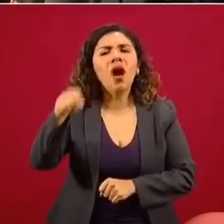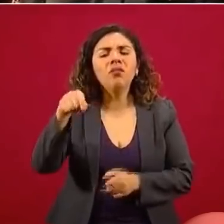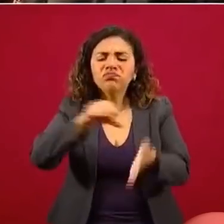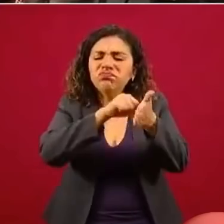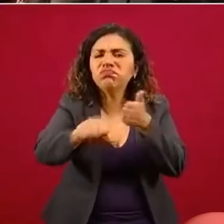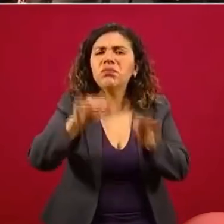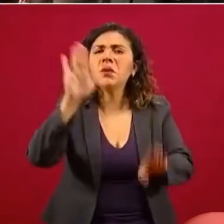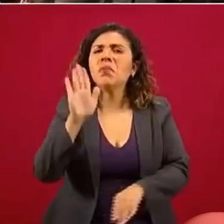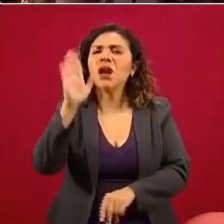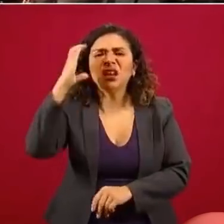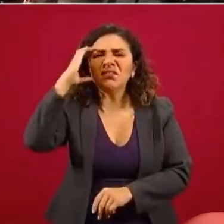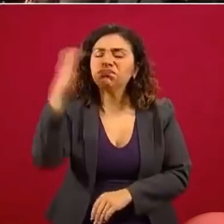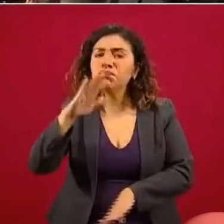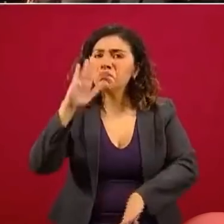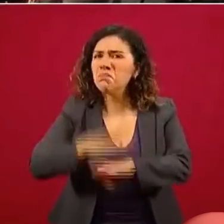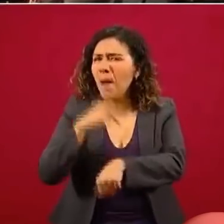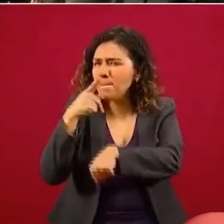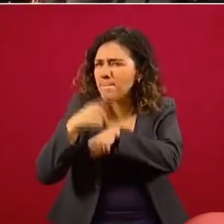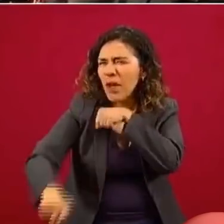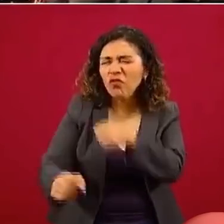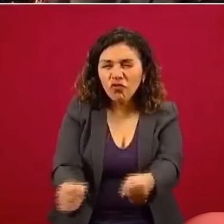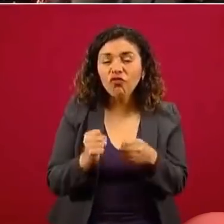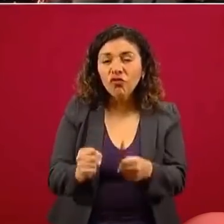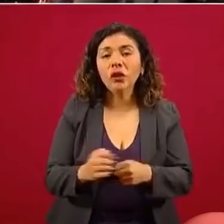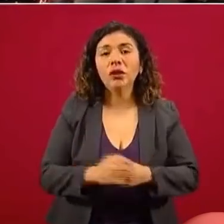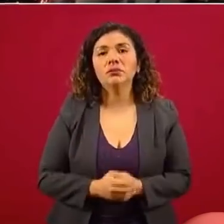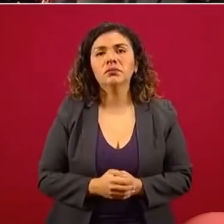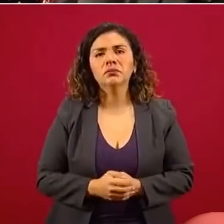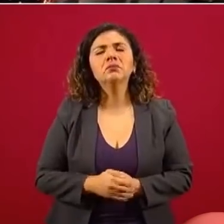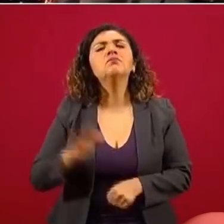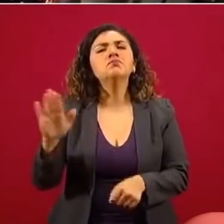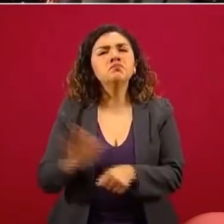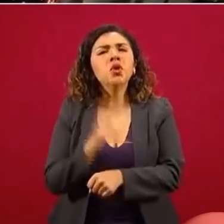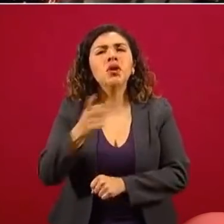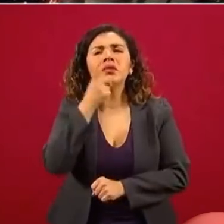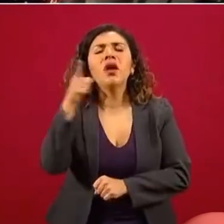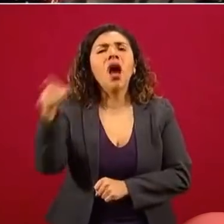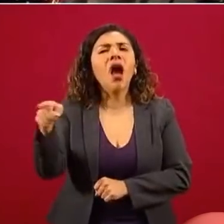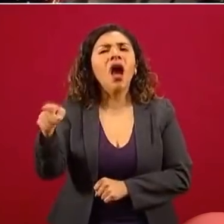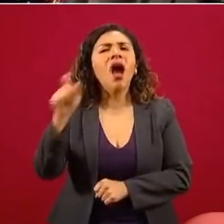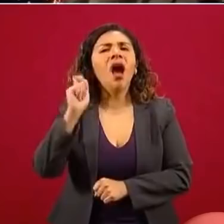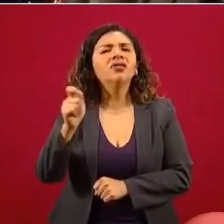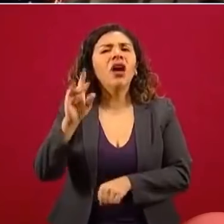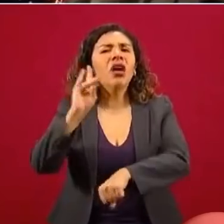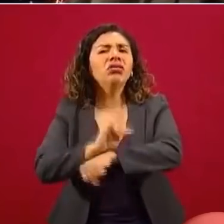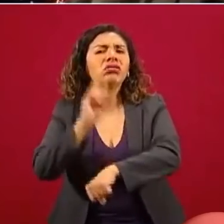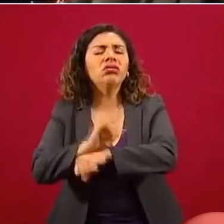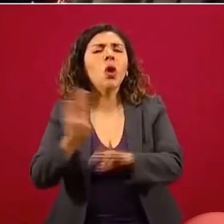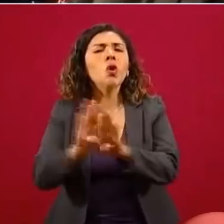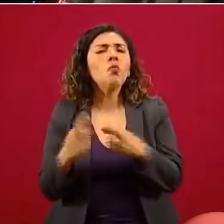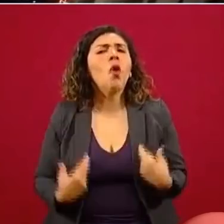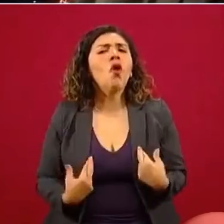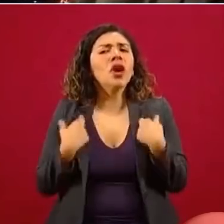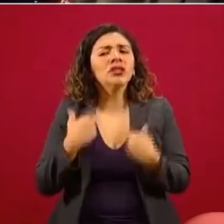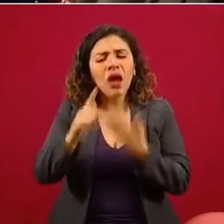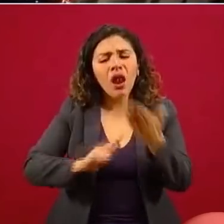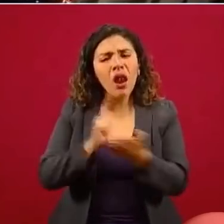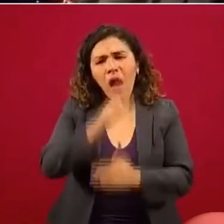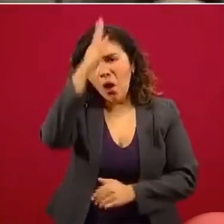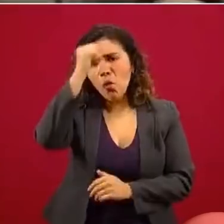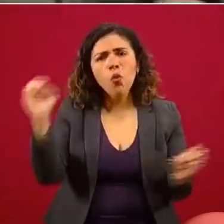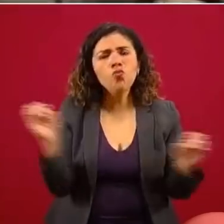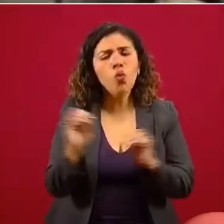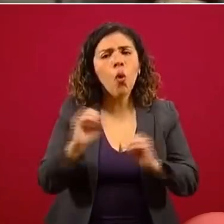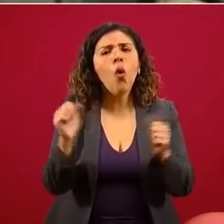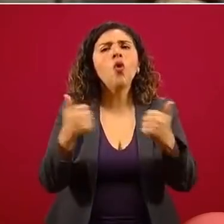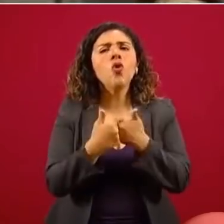como un criminal de alta peligrosidad. El cargo es porque se hizo pasar como residente ilegal y